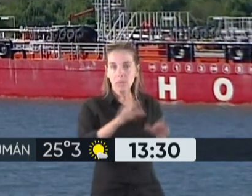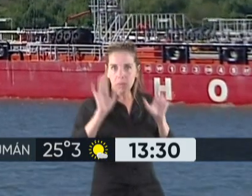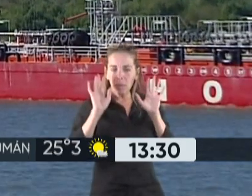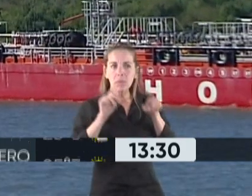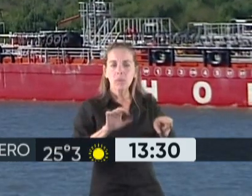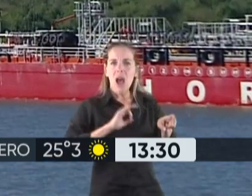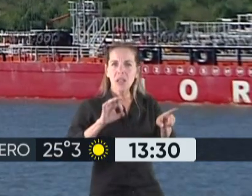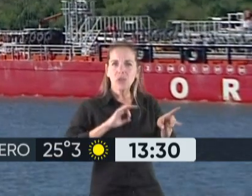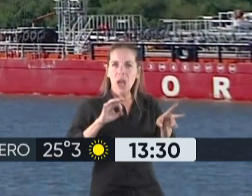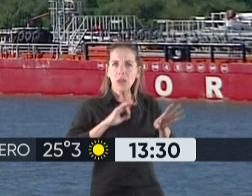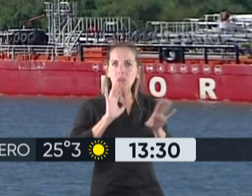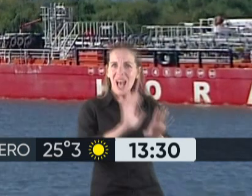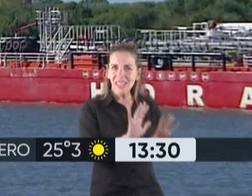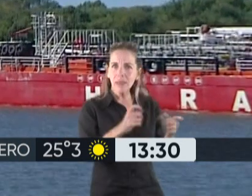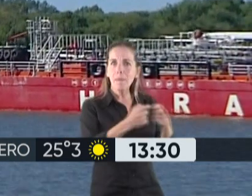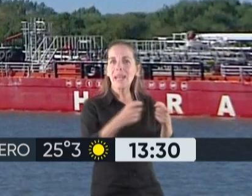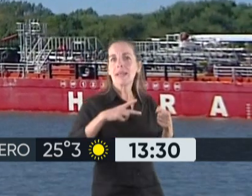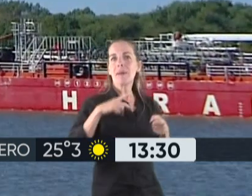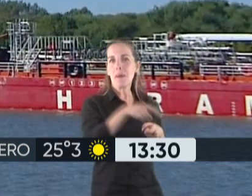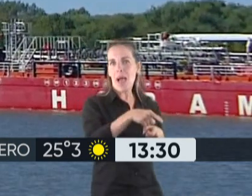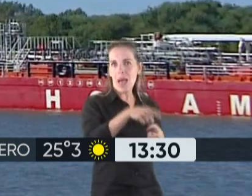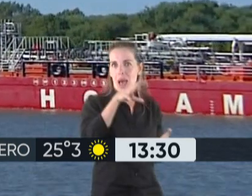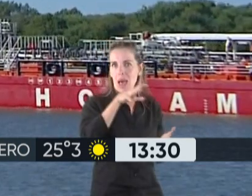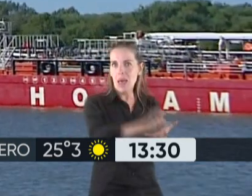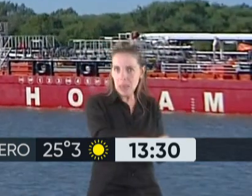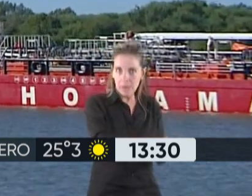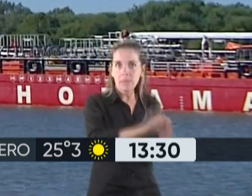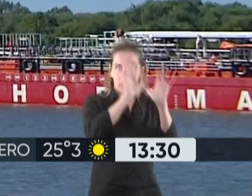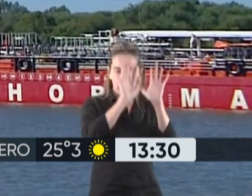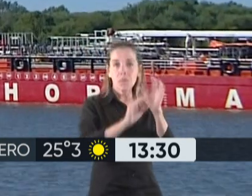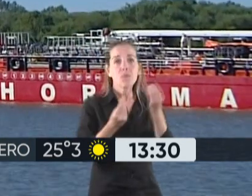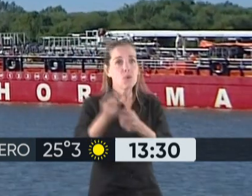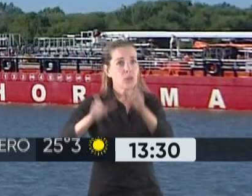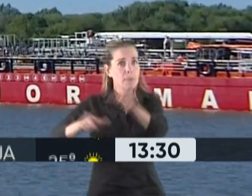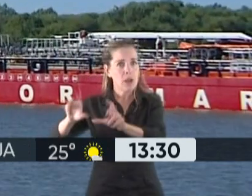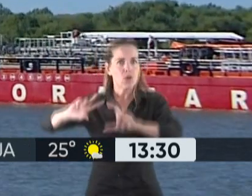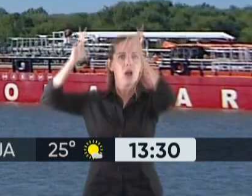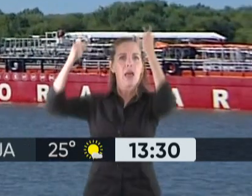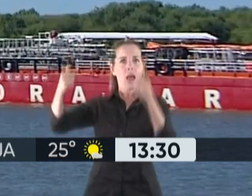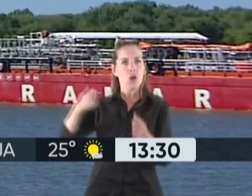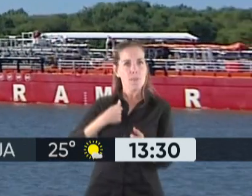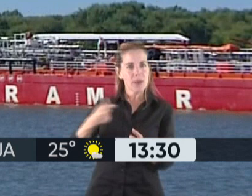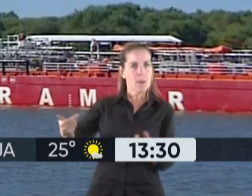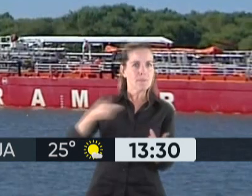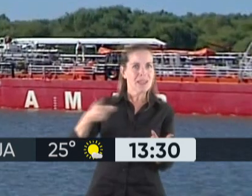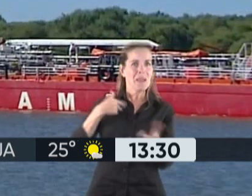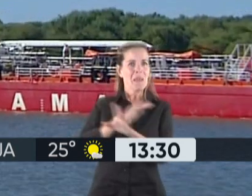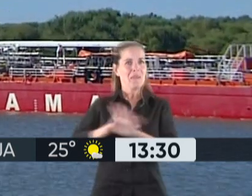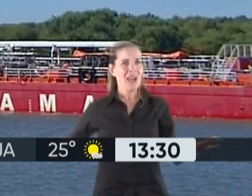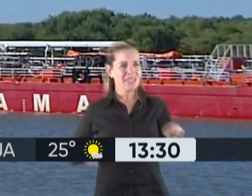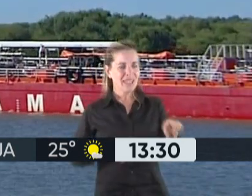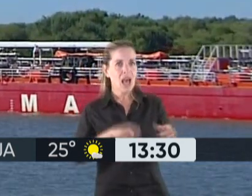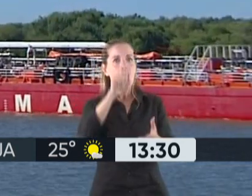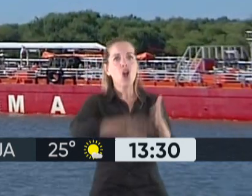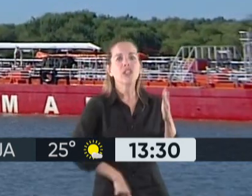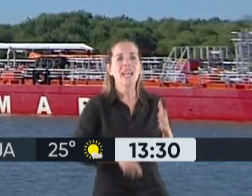duró muchos años, esa concesión. Muchos de los que se enojaban conmigo y me pedían urgencia en terminar con esa concesión, la habían prorrogado durante